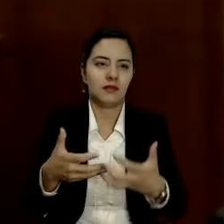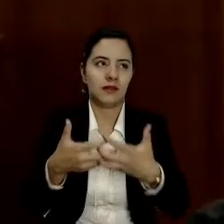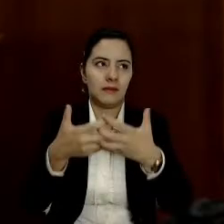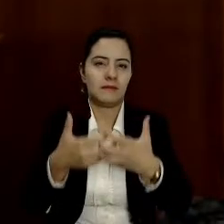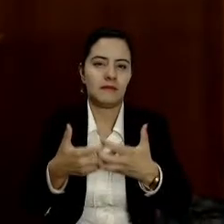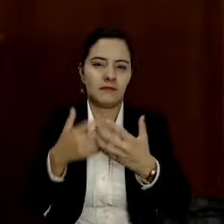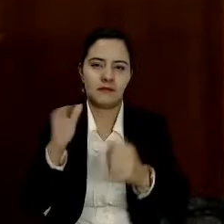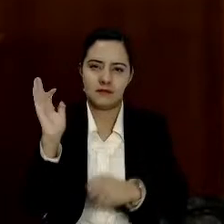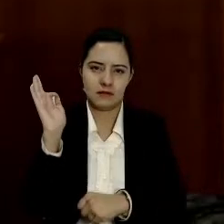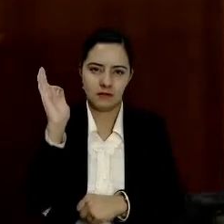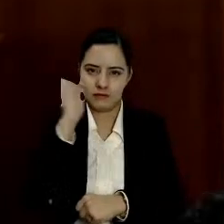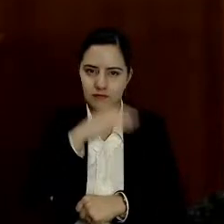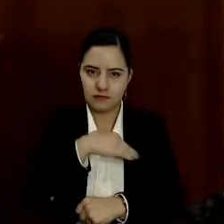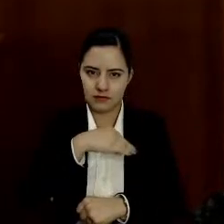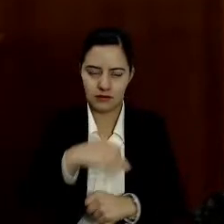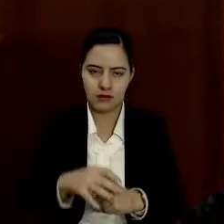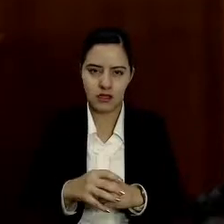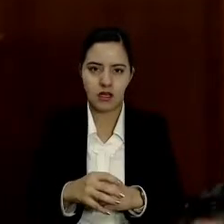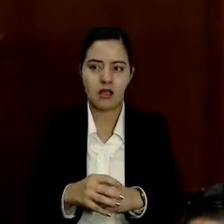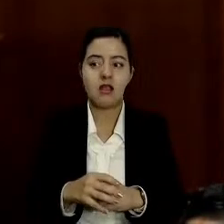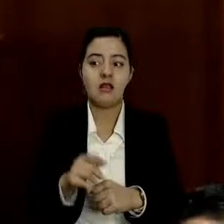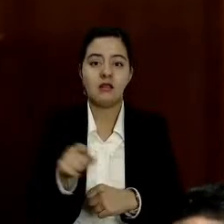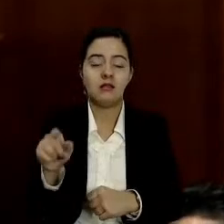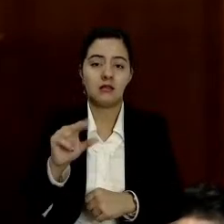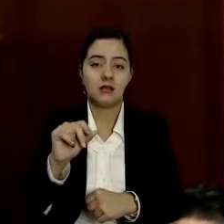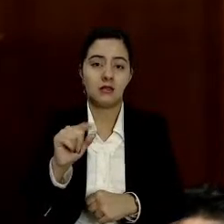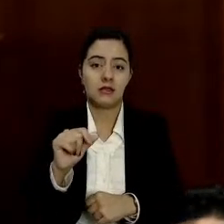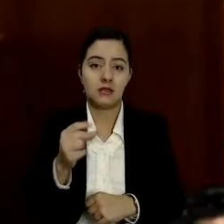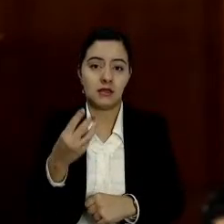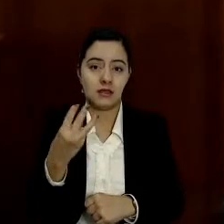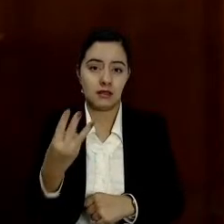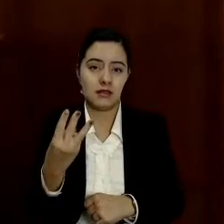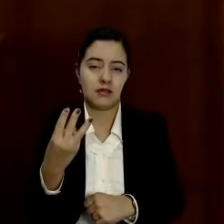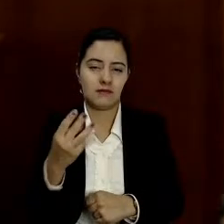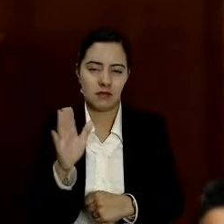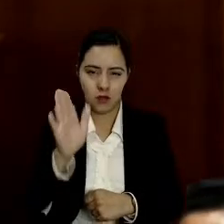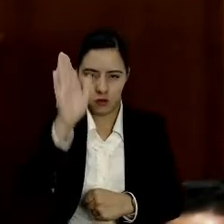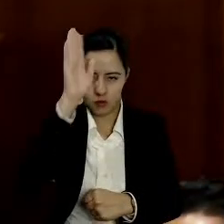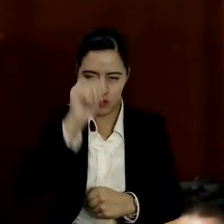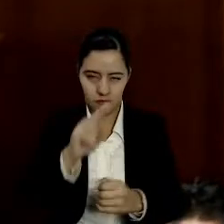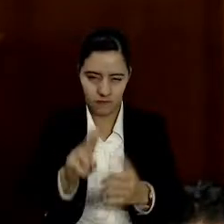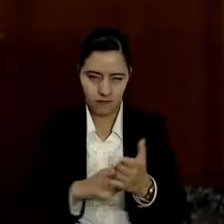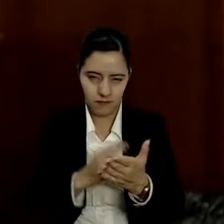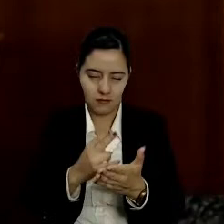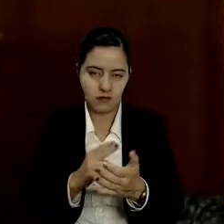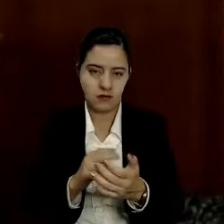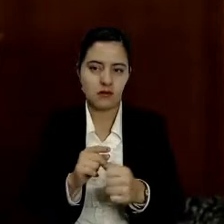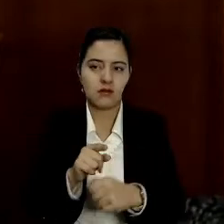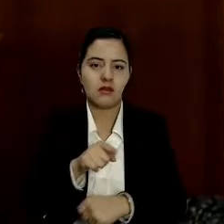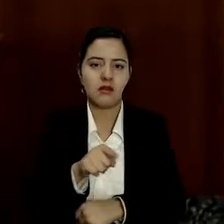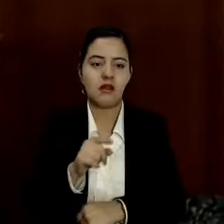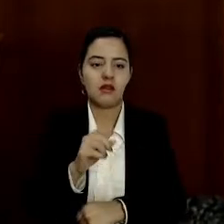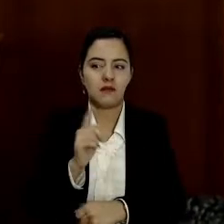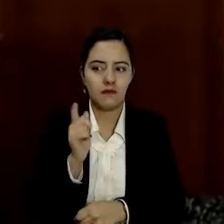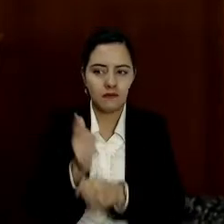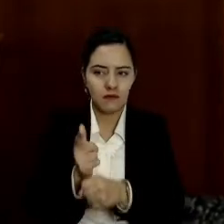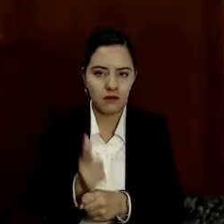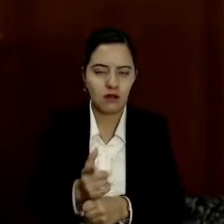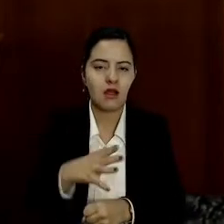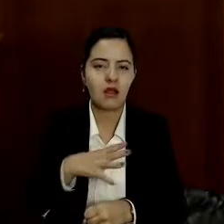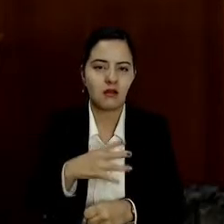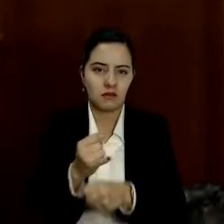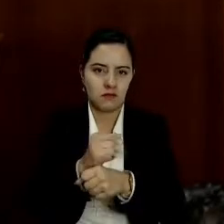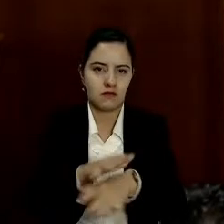irregulares. De esos 73 contratos fraudulentos documentados por la ASF y citados en el